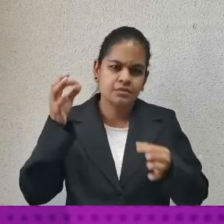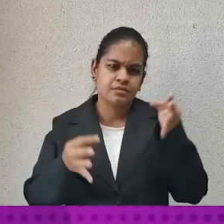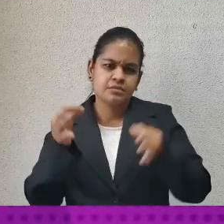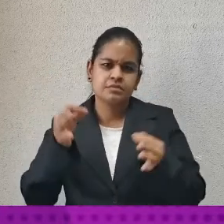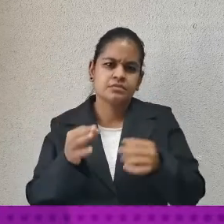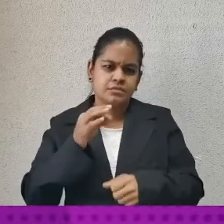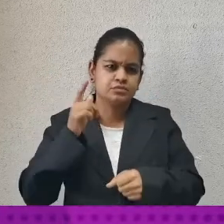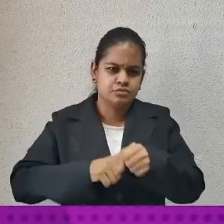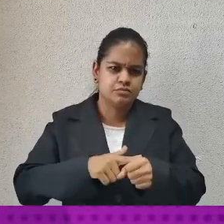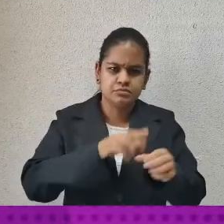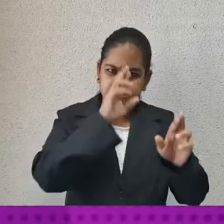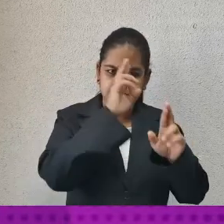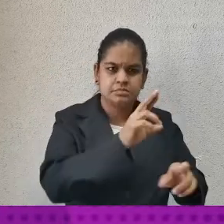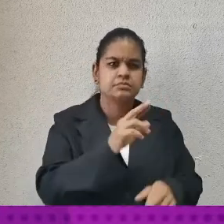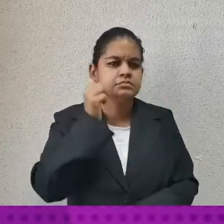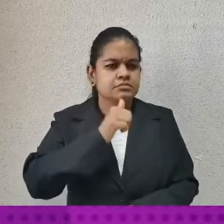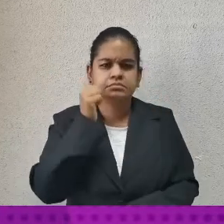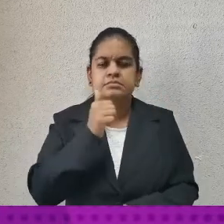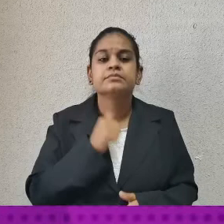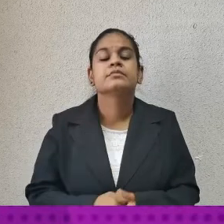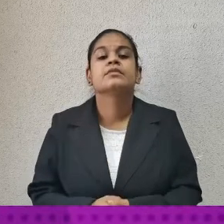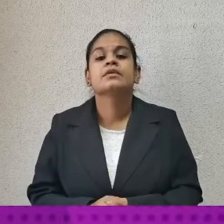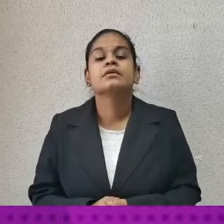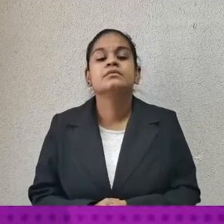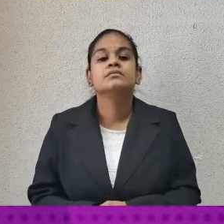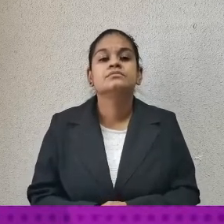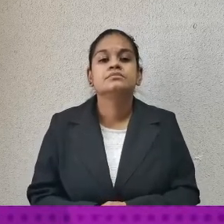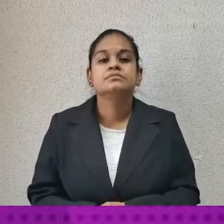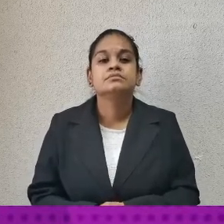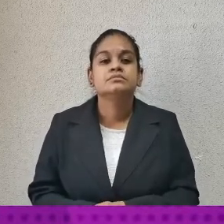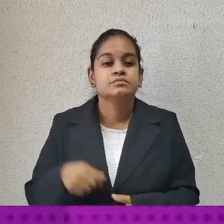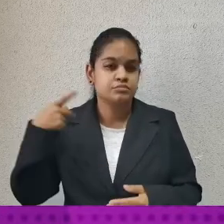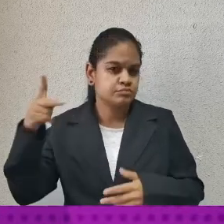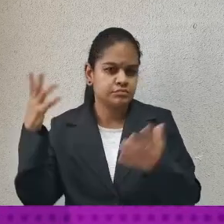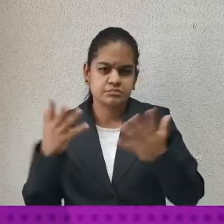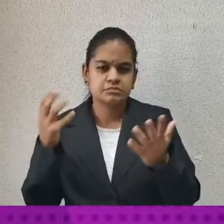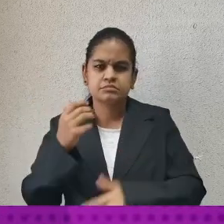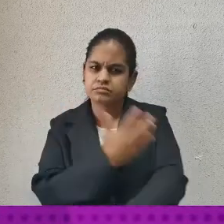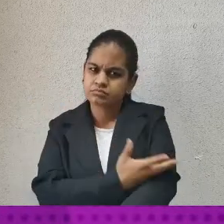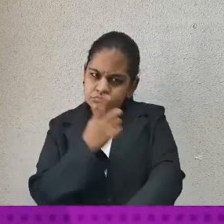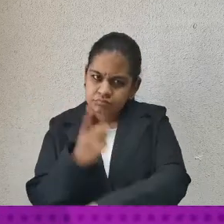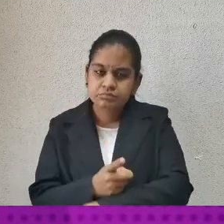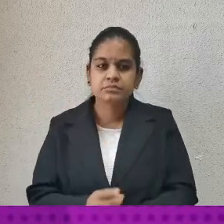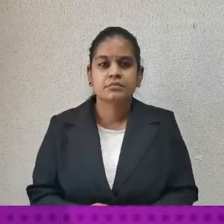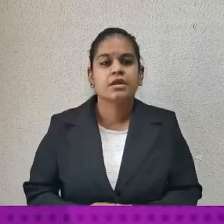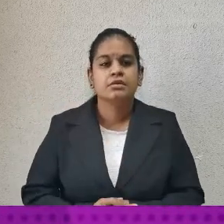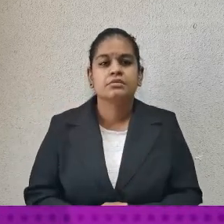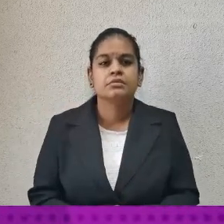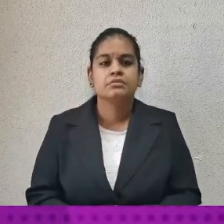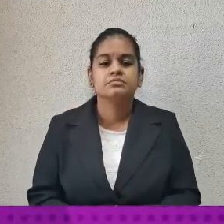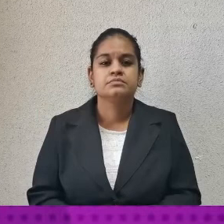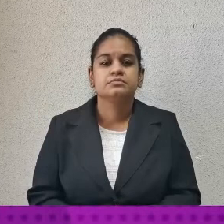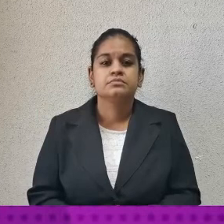de pasar desapercibido que todo esto se ha hecho con absoluta transparencia. Si nosotros vemos todas